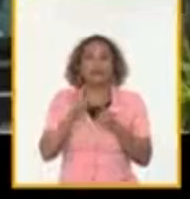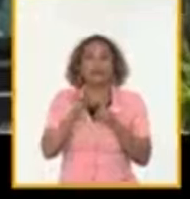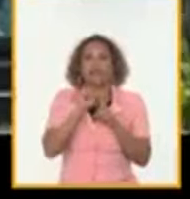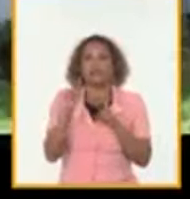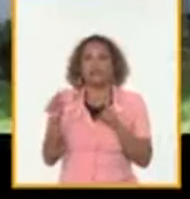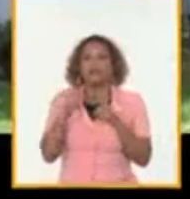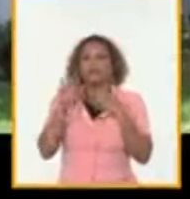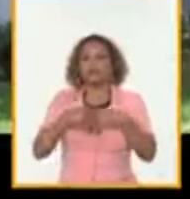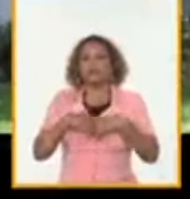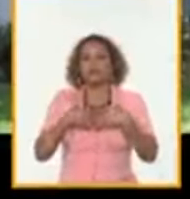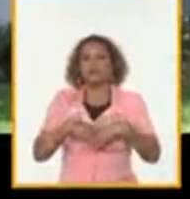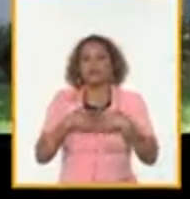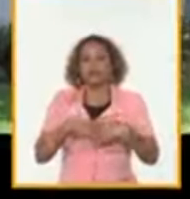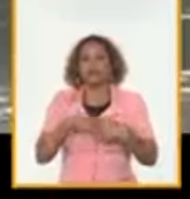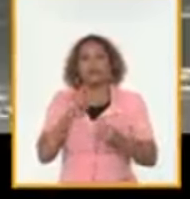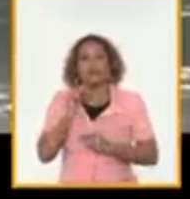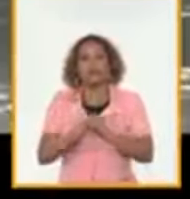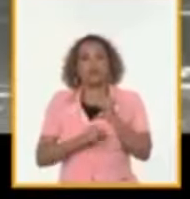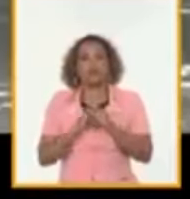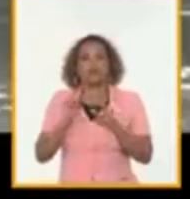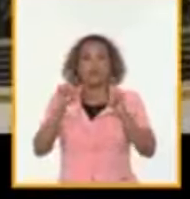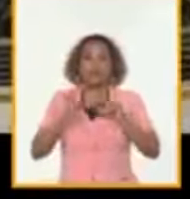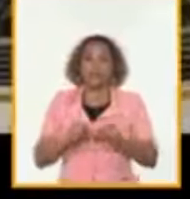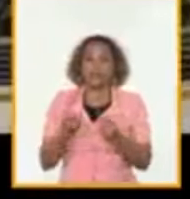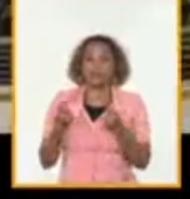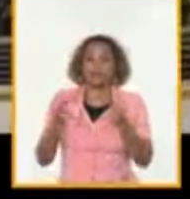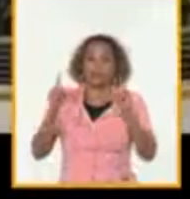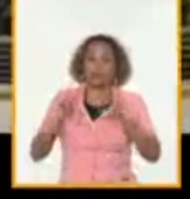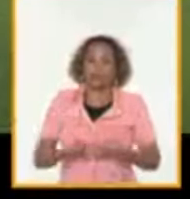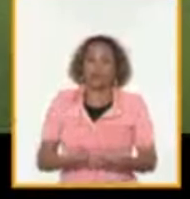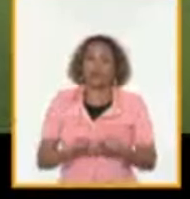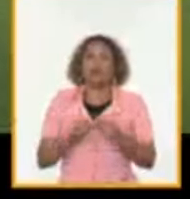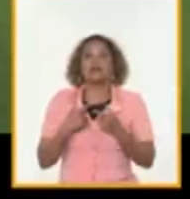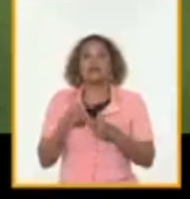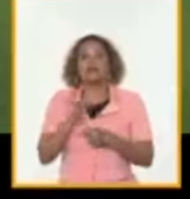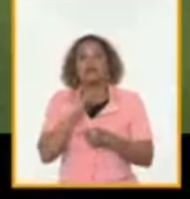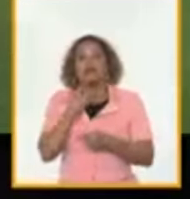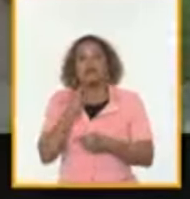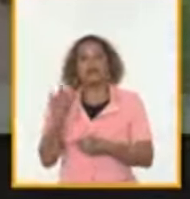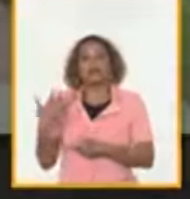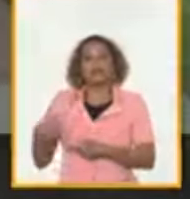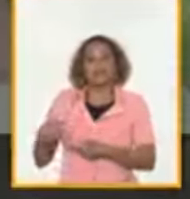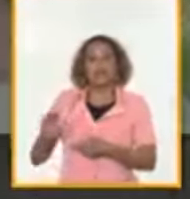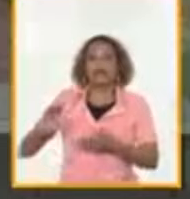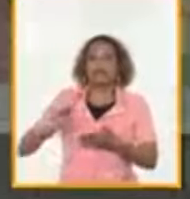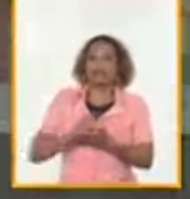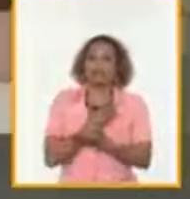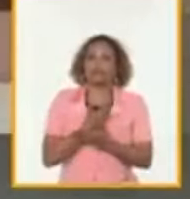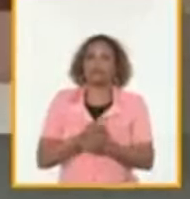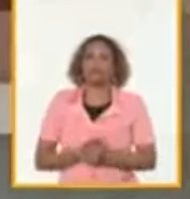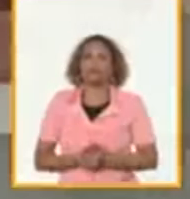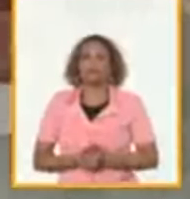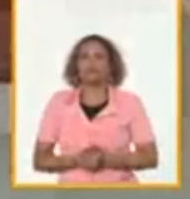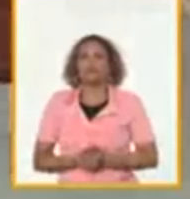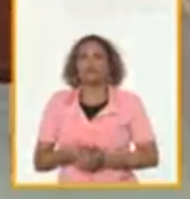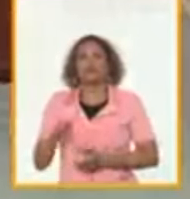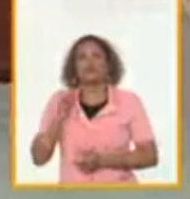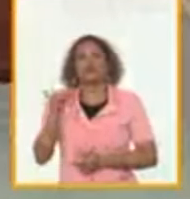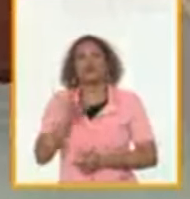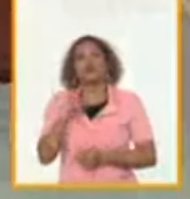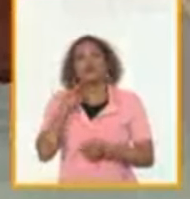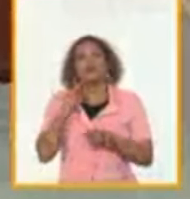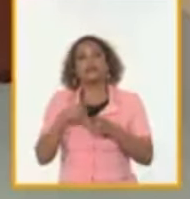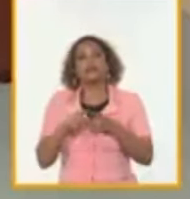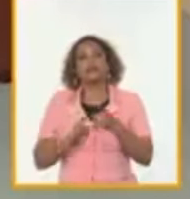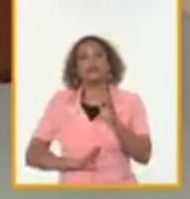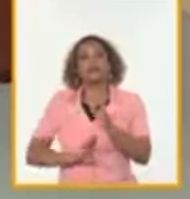bienes y servicios buscando también bajar los precios bueno y y poder detener la la inflación y como otro objetivo también desarrollar un programa